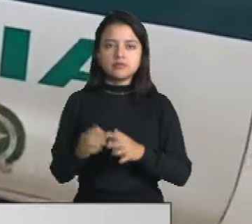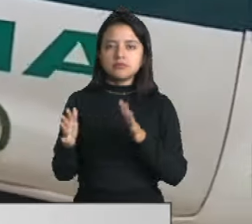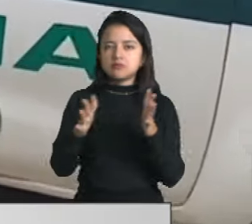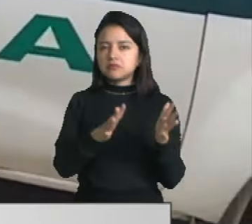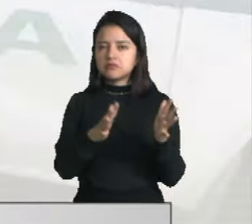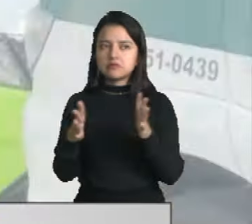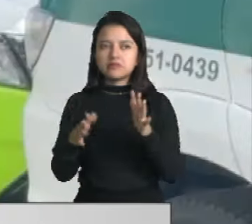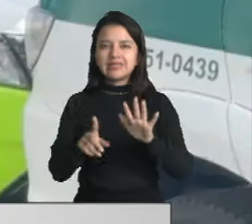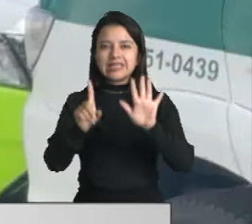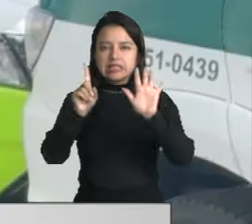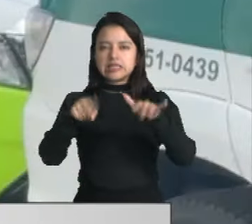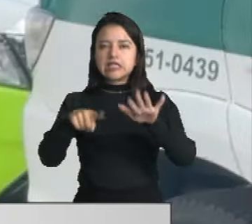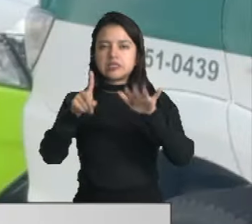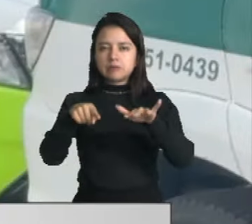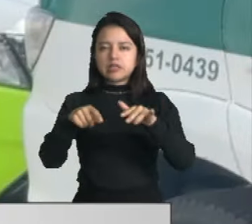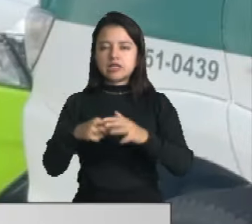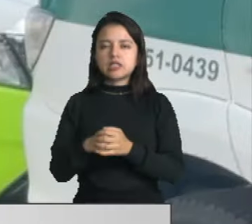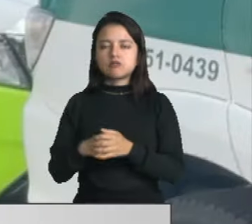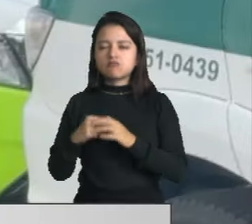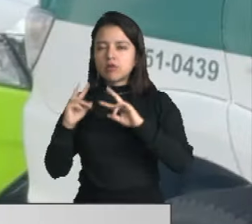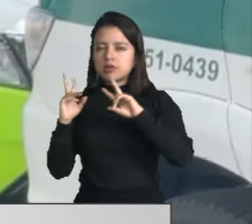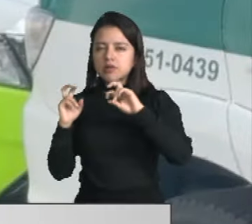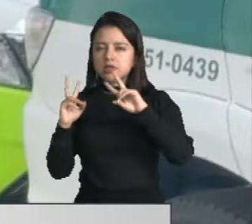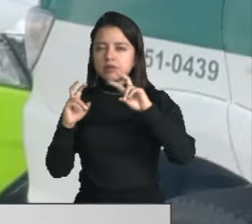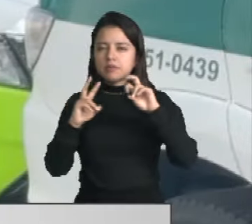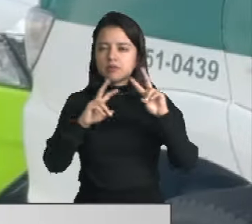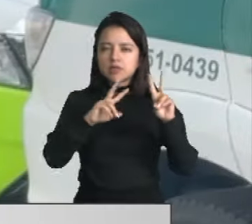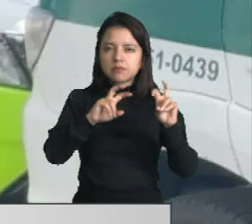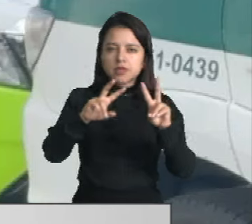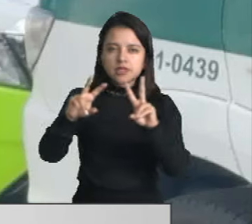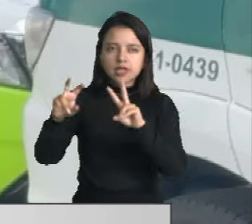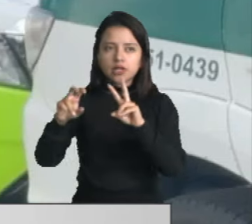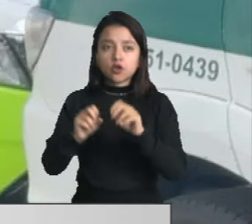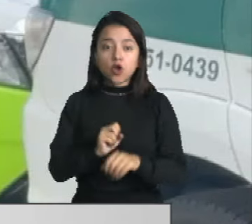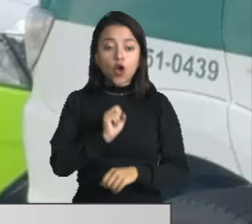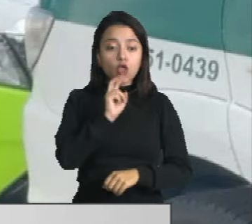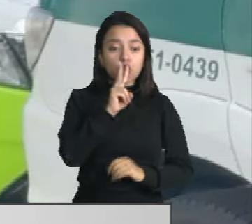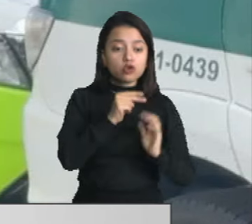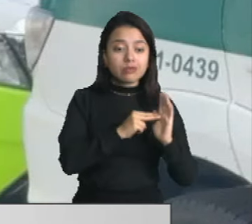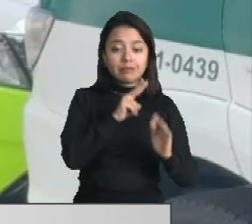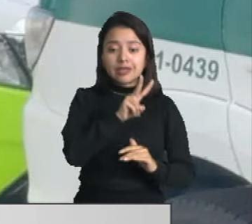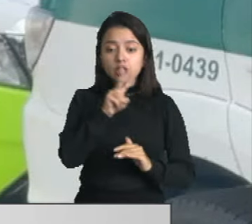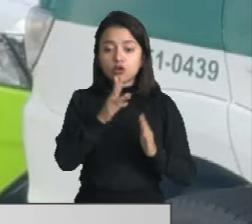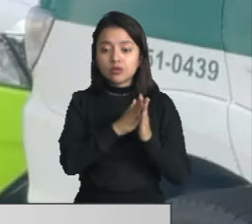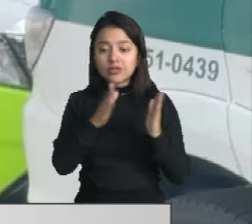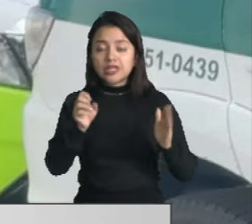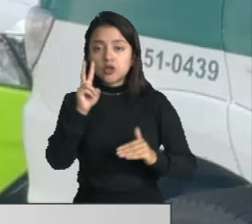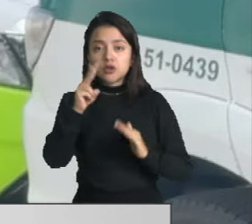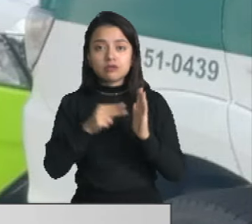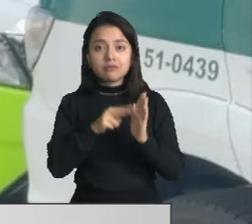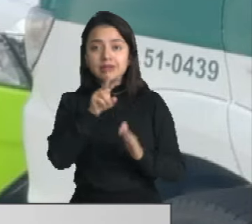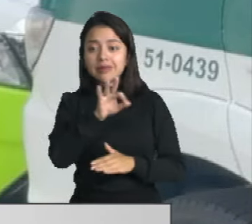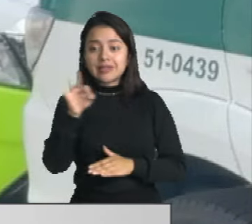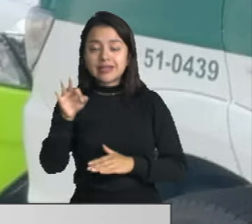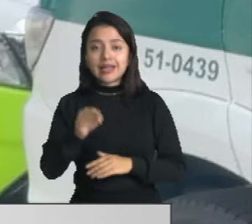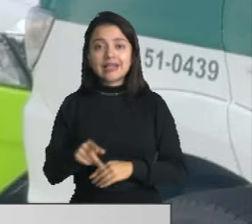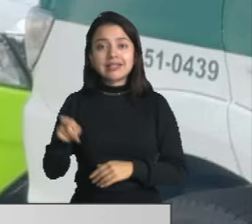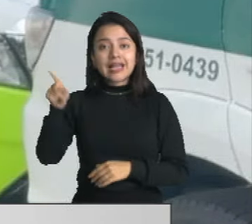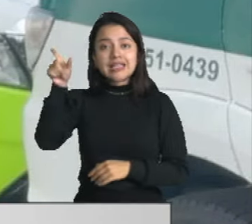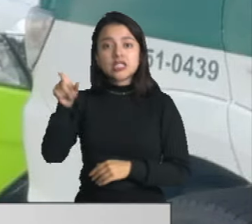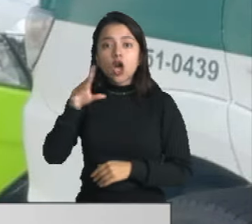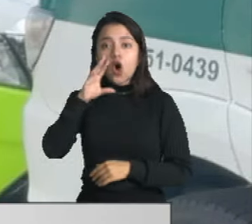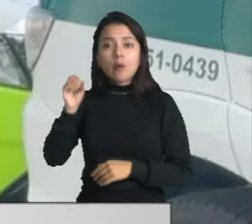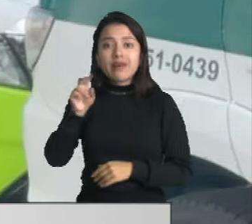aproximadamente 6 meses, se logró establecer que entre los años 2022 y 2023, este presunto agresor